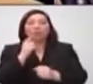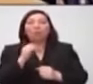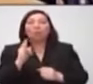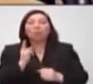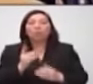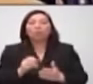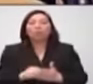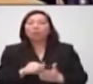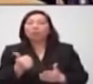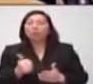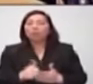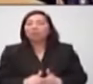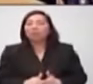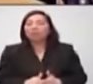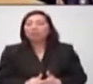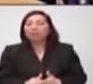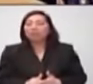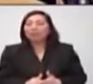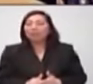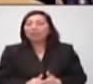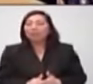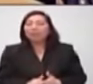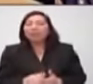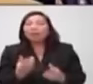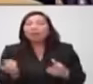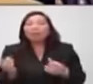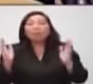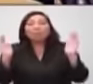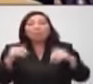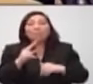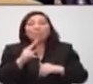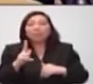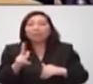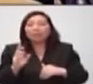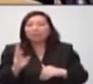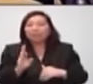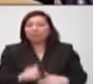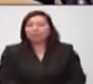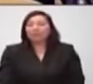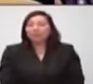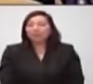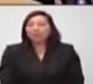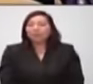de Morales Duárez. El puente, recordemos que el puente Bella Unión colapsó el 23 de febrero del 2013